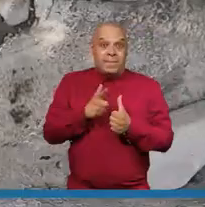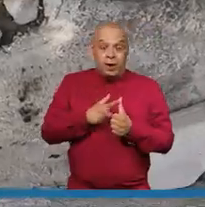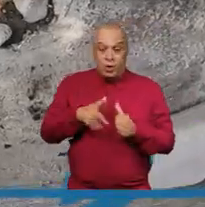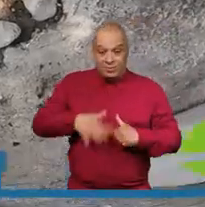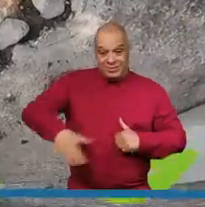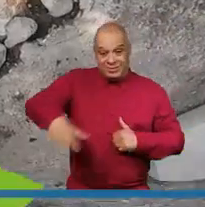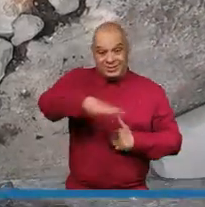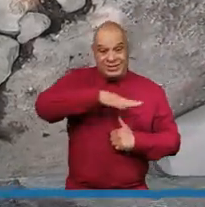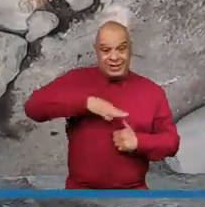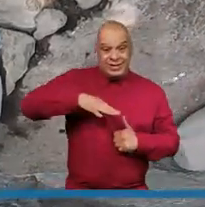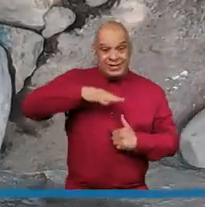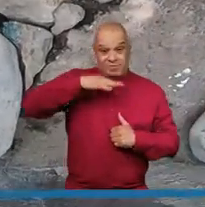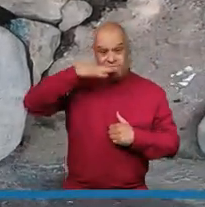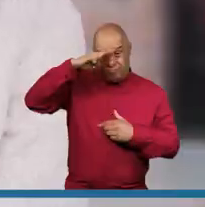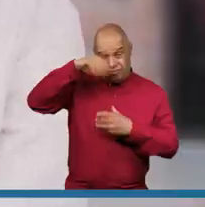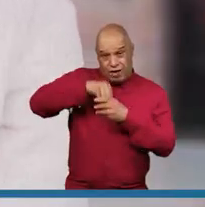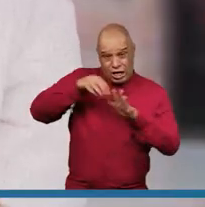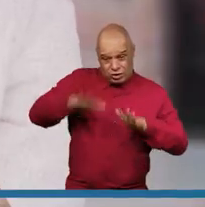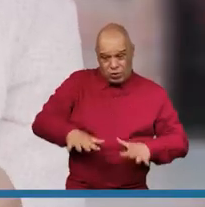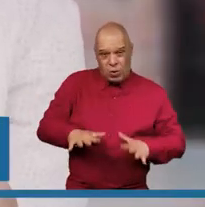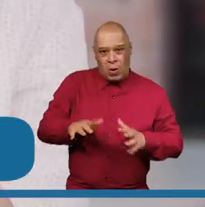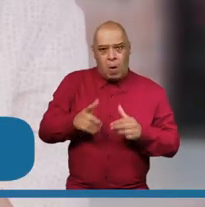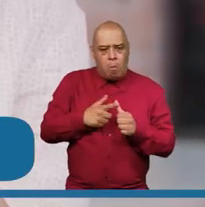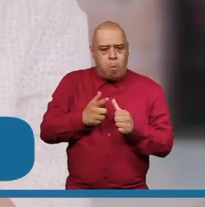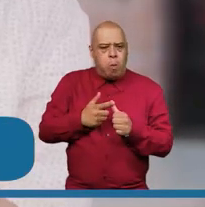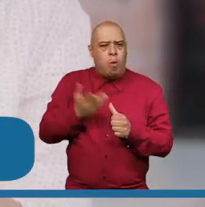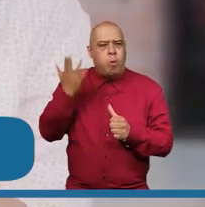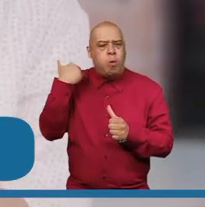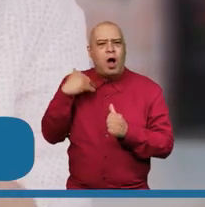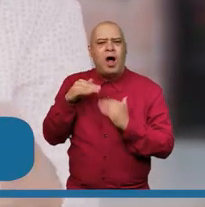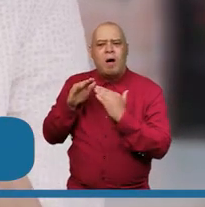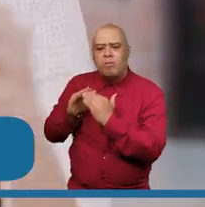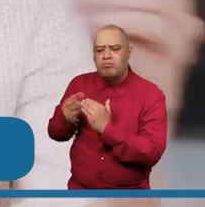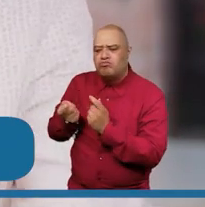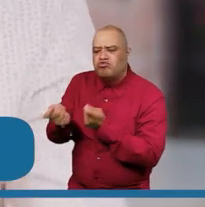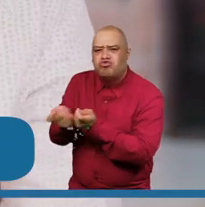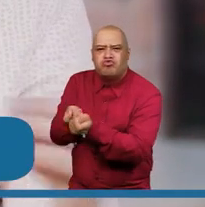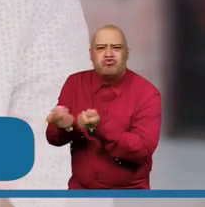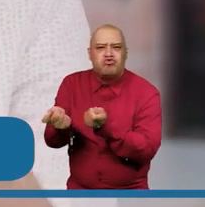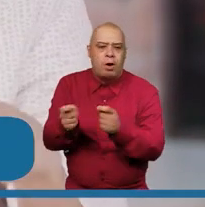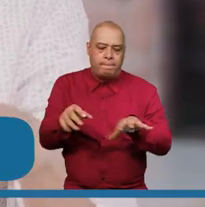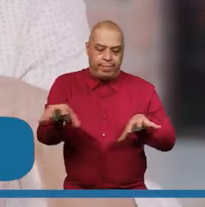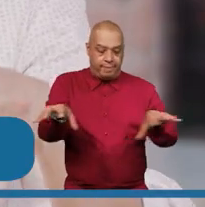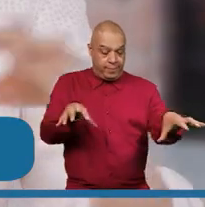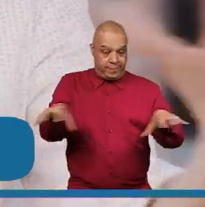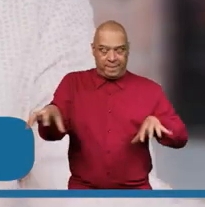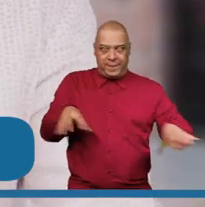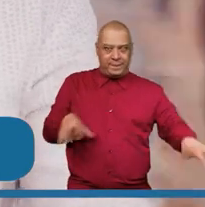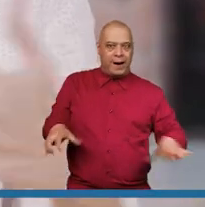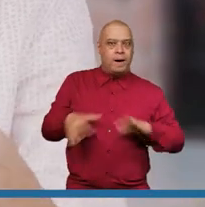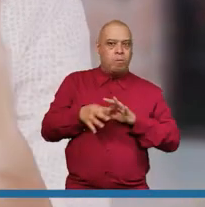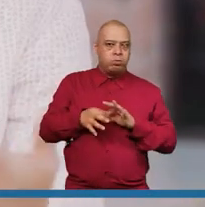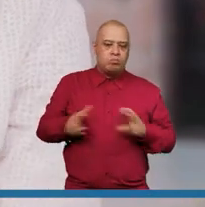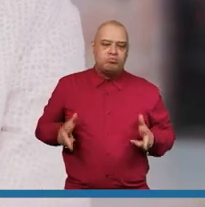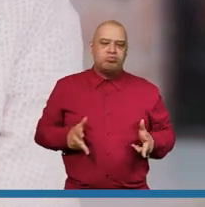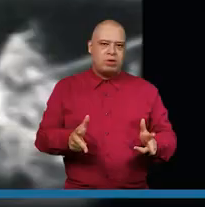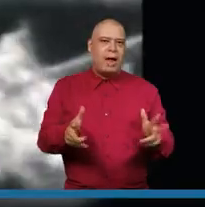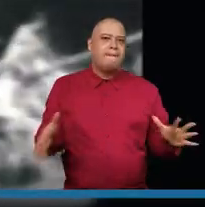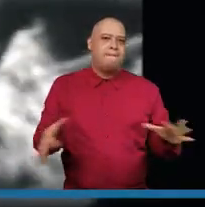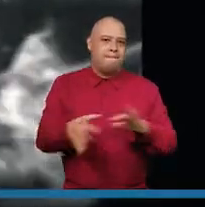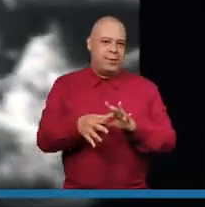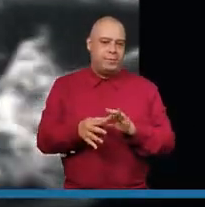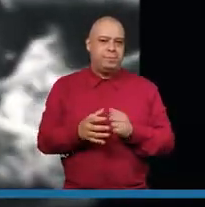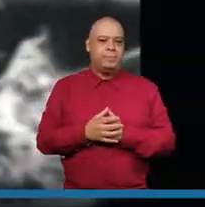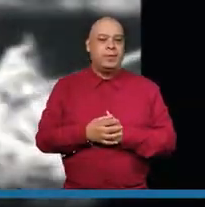valle fue primero ocupado de una mirada un poco menos concentrada como la que tenemos ahora, sino desde una ocupación más dispersa, pero en una relación